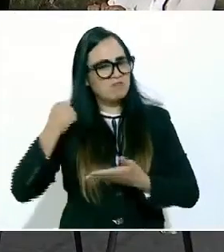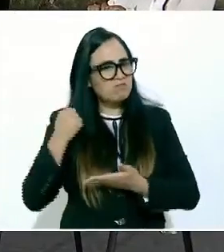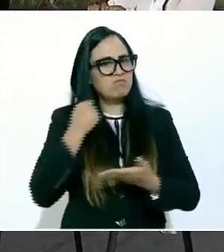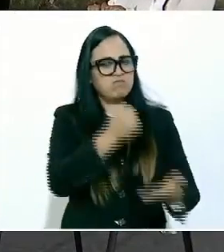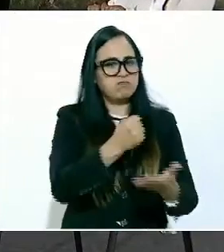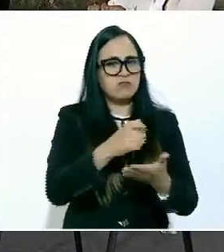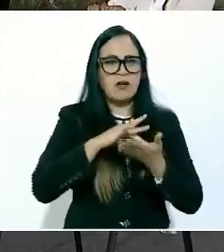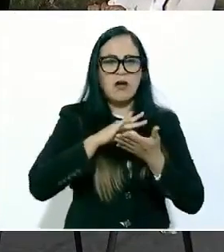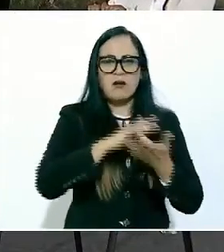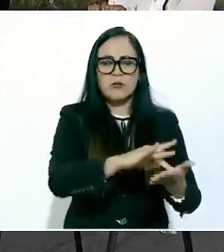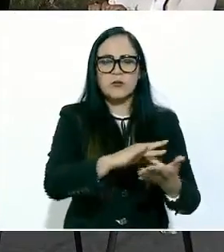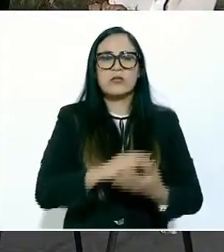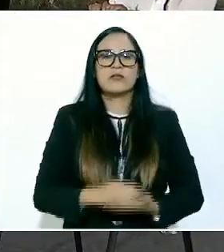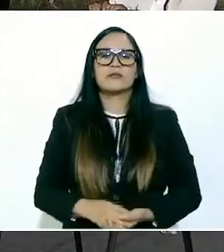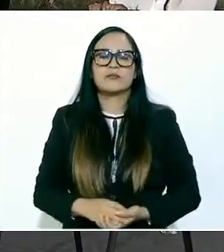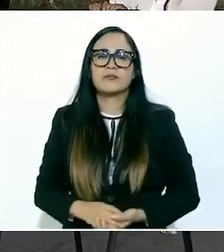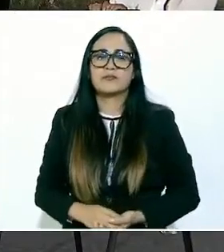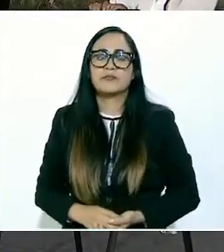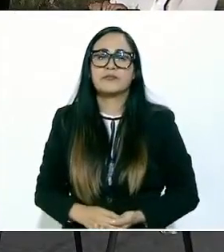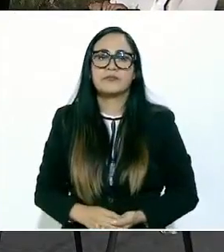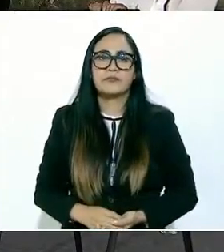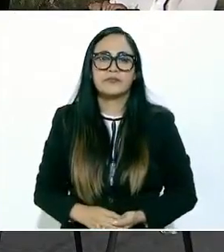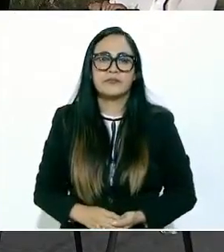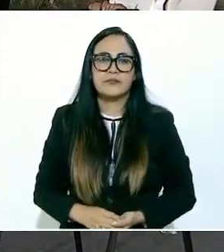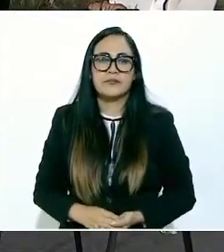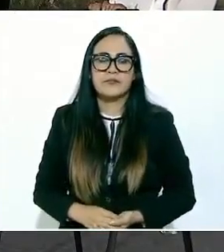esto se conjugó